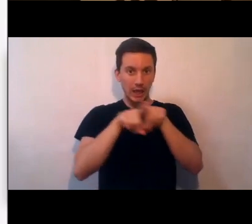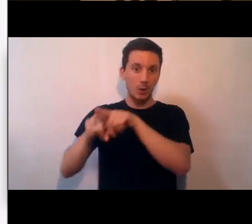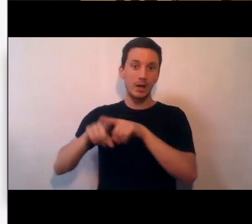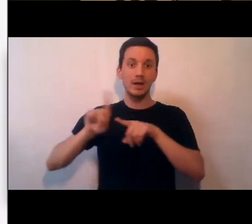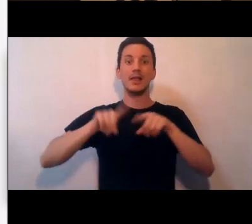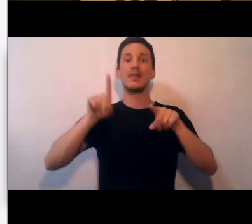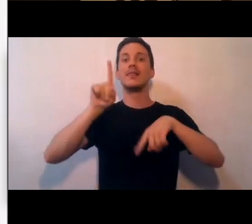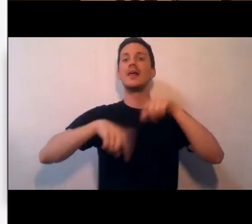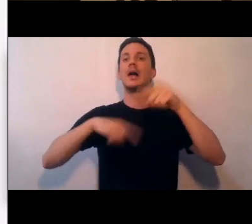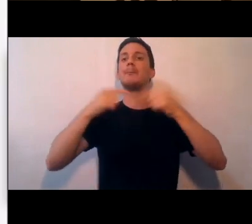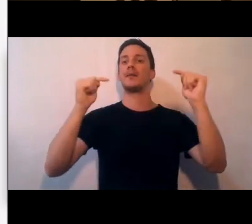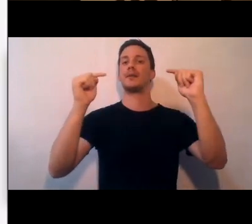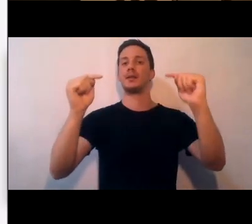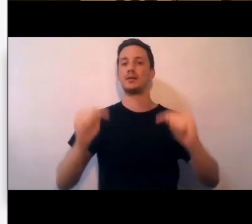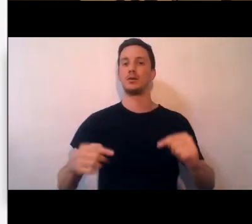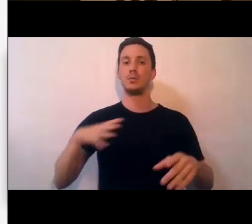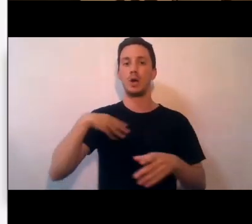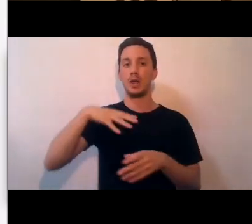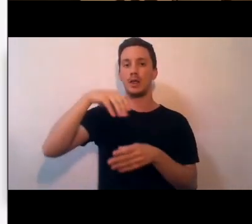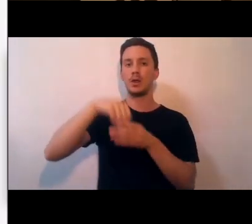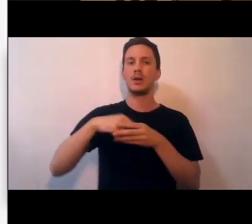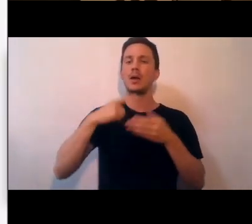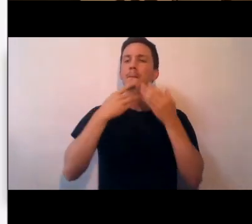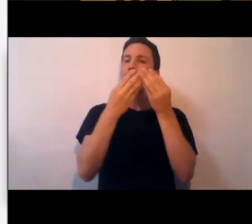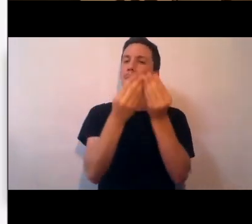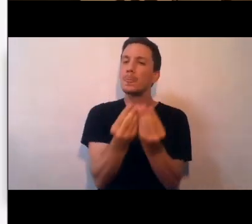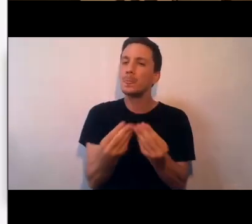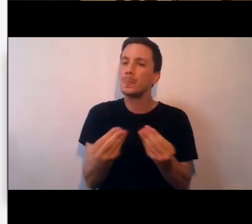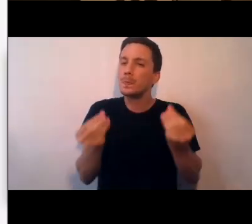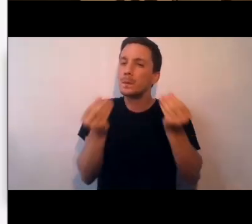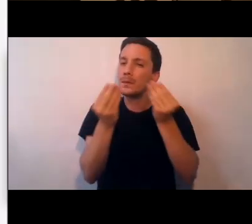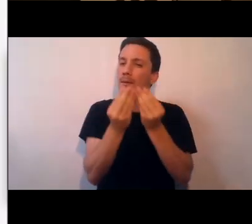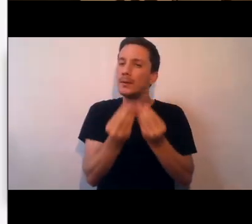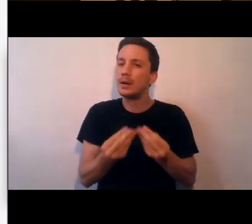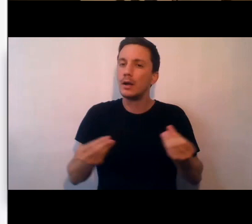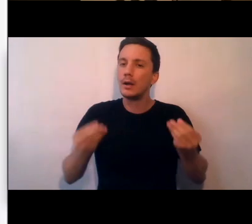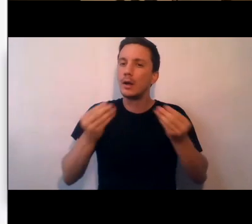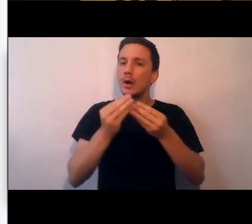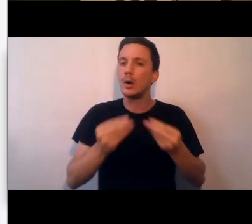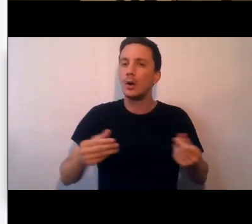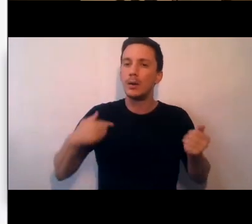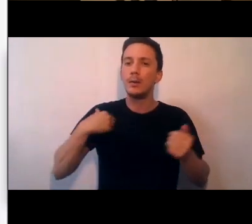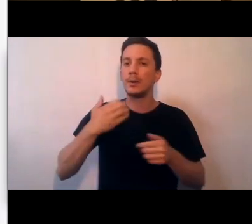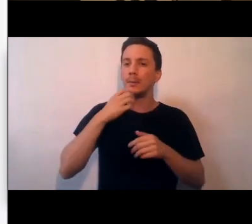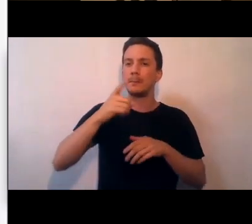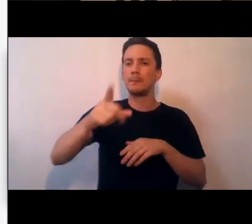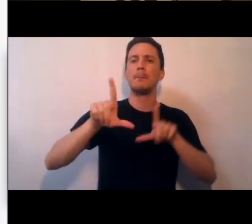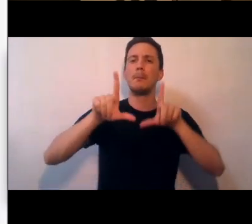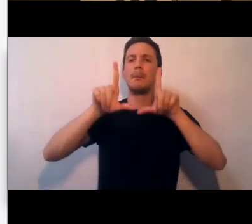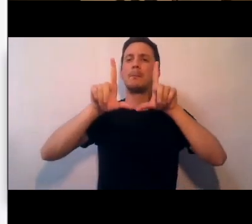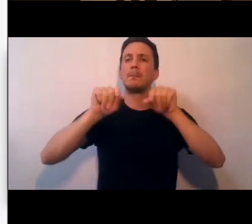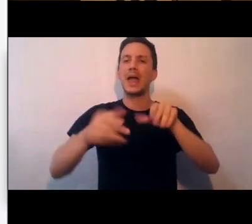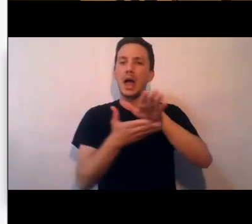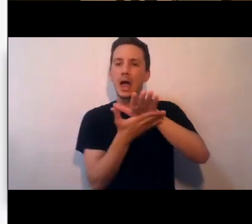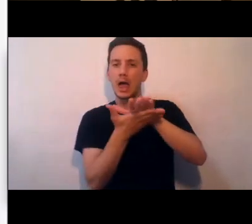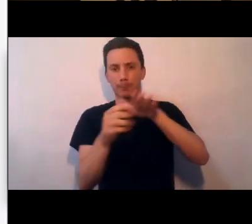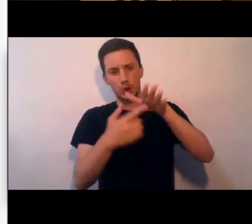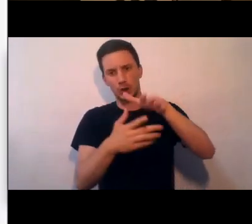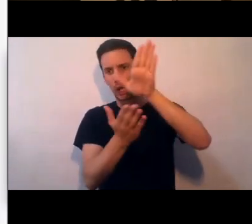galénica. Puedes tener un ungüento pastoso que te interese, por ejemplo, poner en una planta del pie porque tiene más